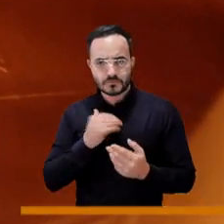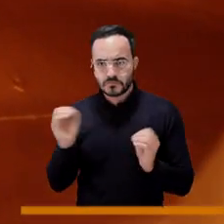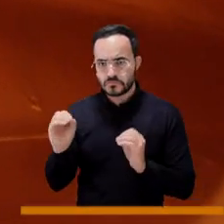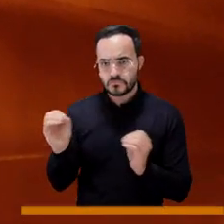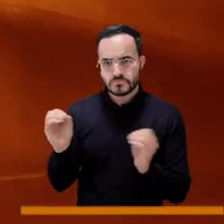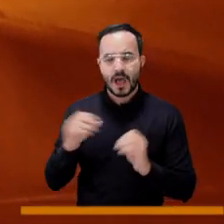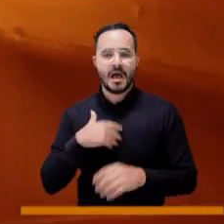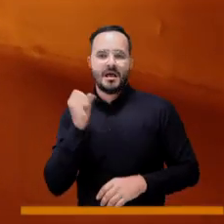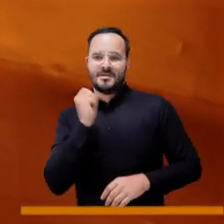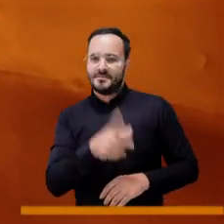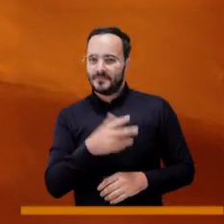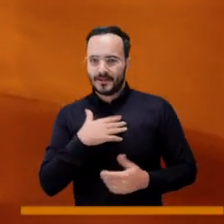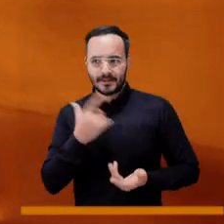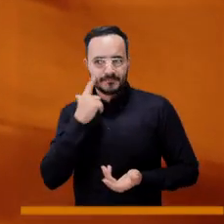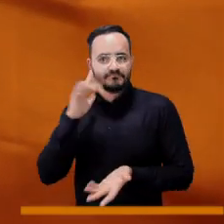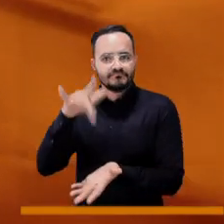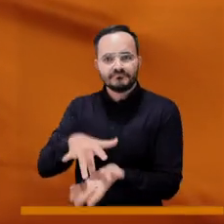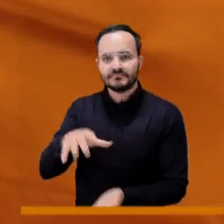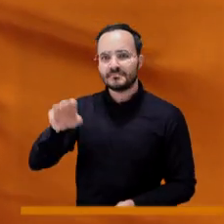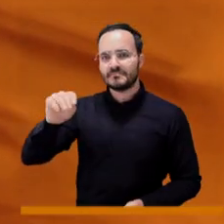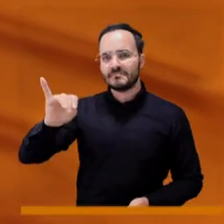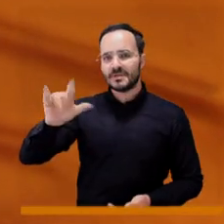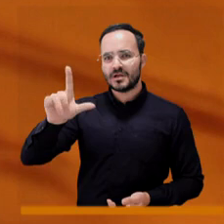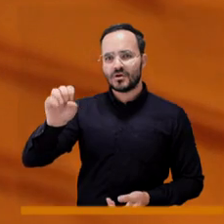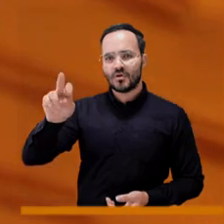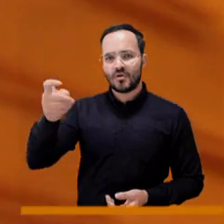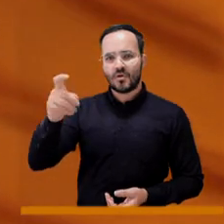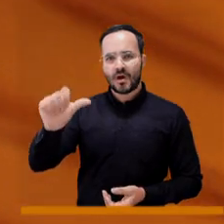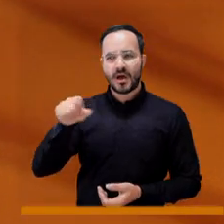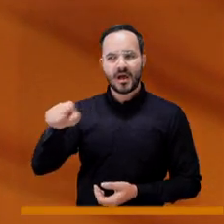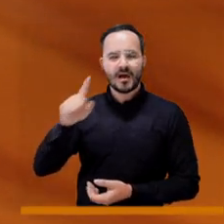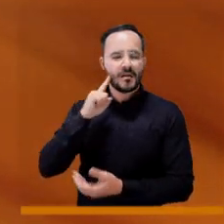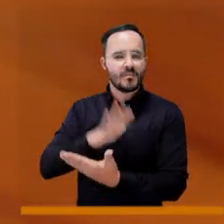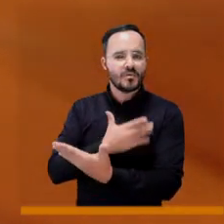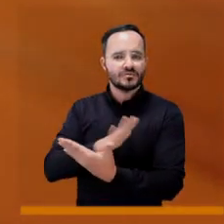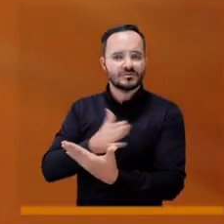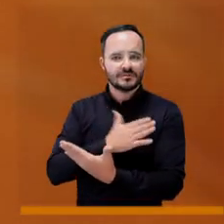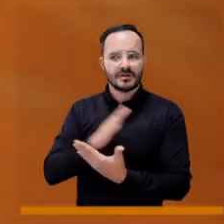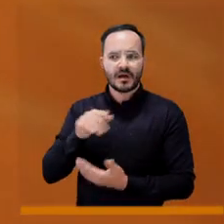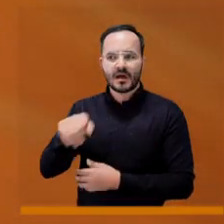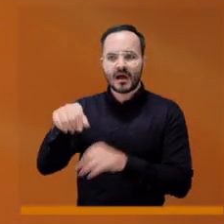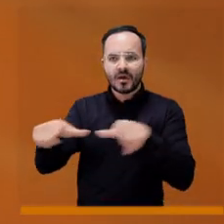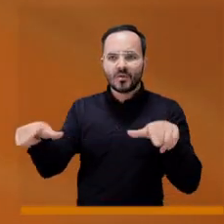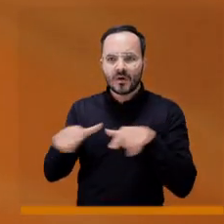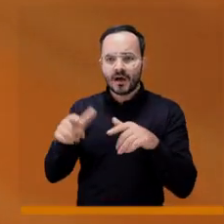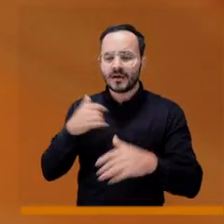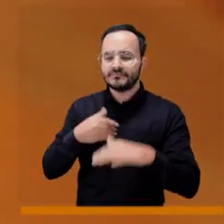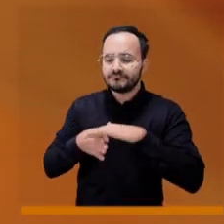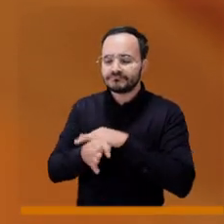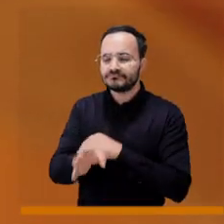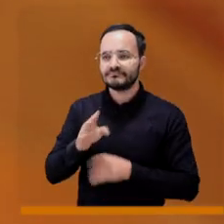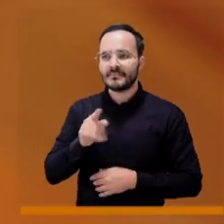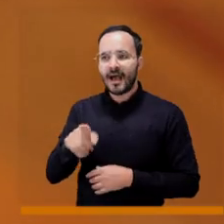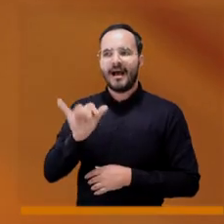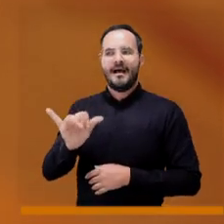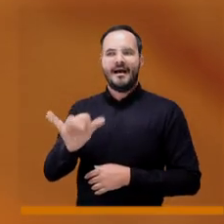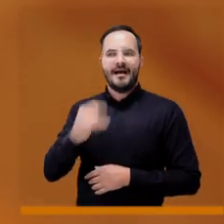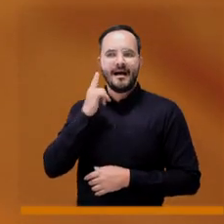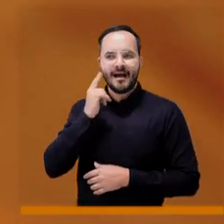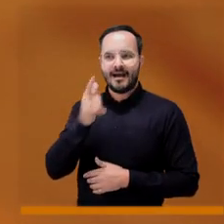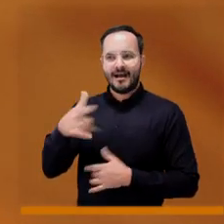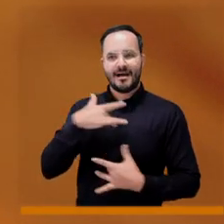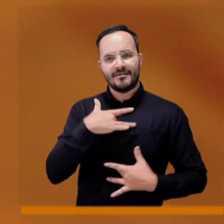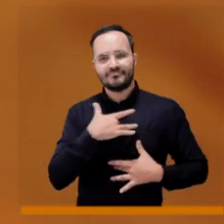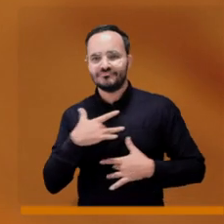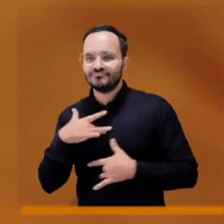milonguear. No. Listo, milonguear es, o ir a las milongas, ¿cierto? Sí. Se trata de aquellos lugares donde la gente va